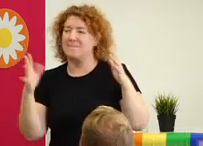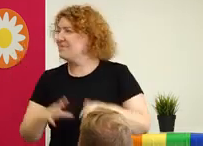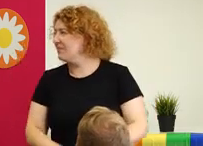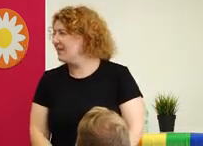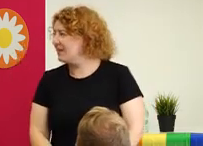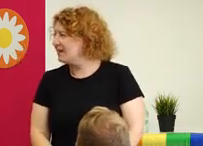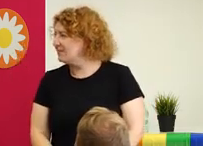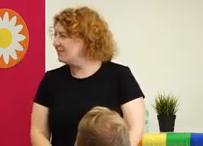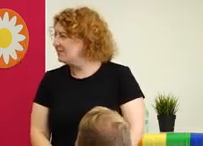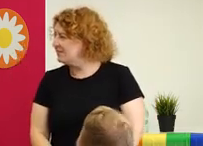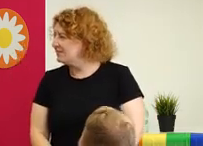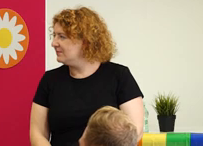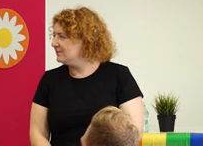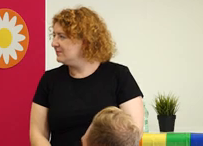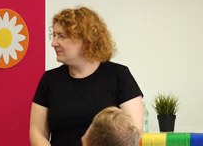Insuficiente.